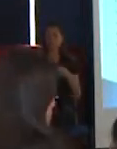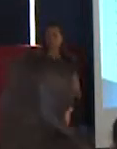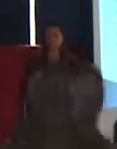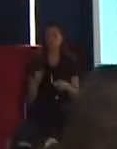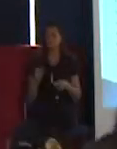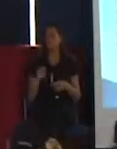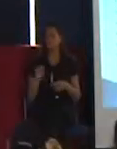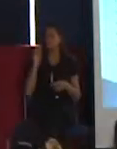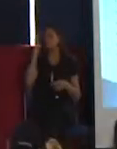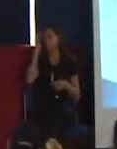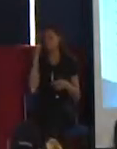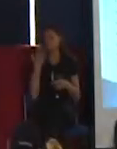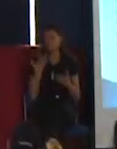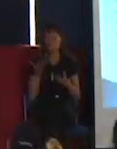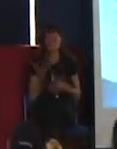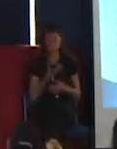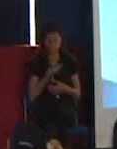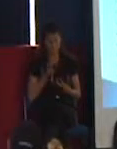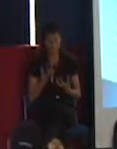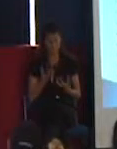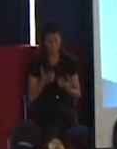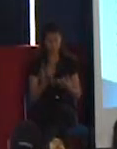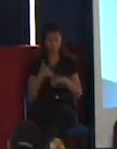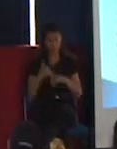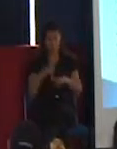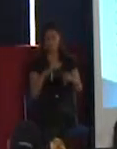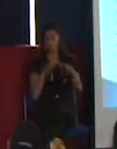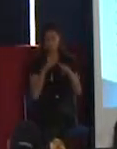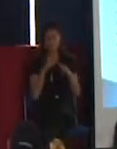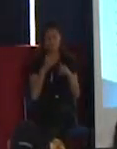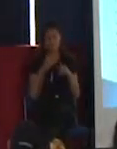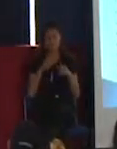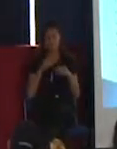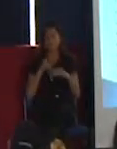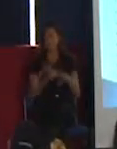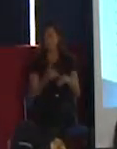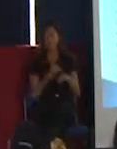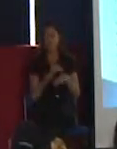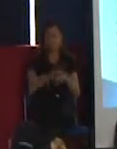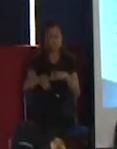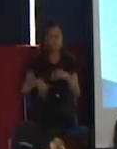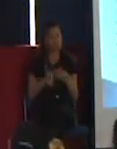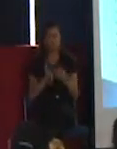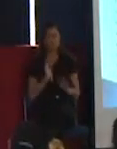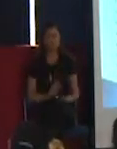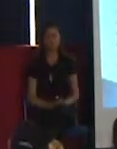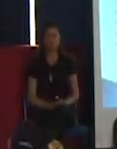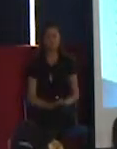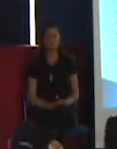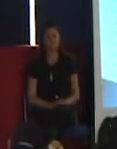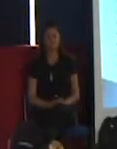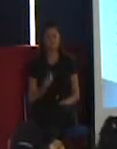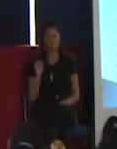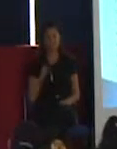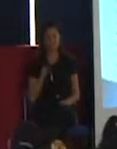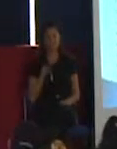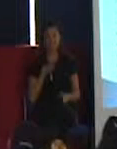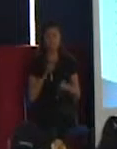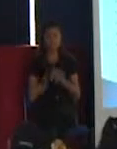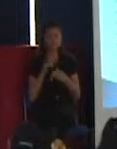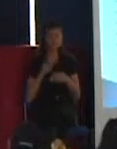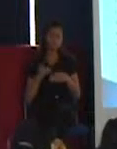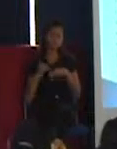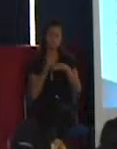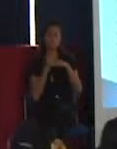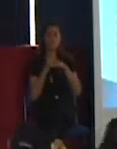así como si queremos igualdad, la tenemos que tener en todo sentido, ¿cierto? Entonces, esa igualdad me